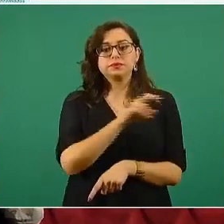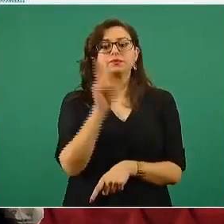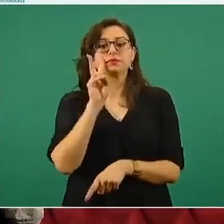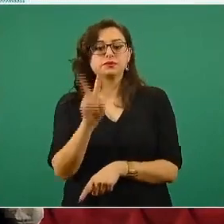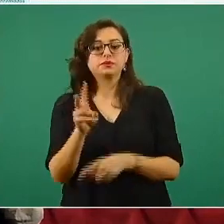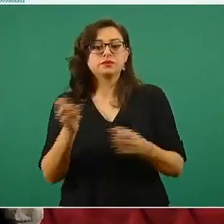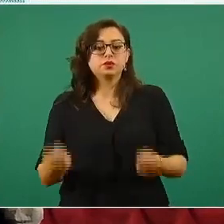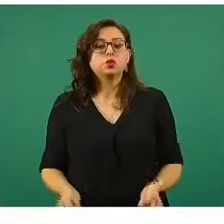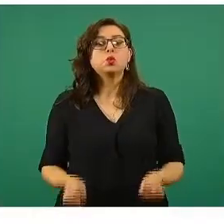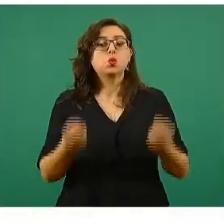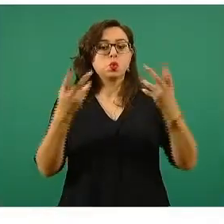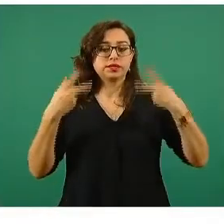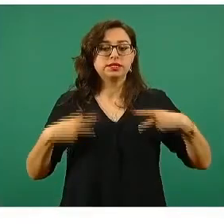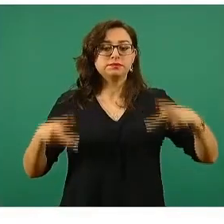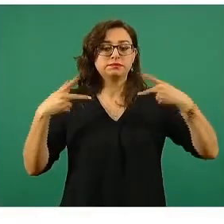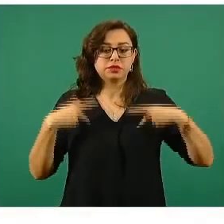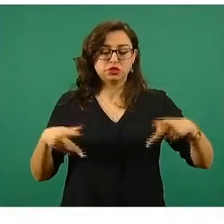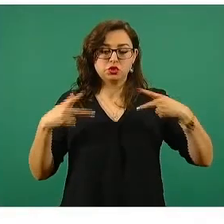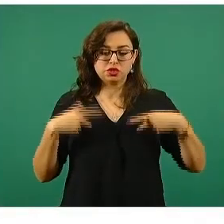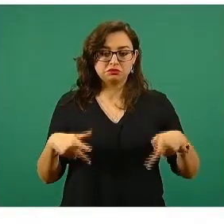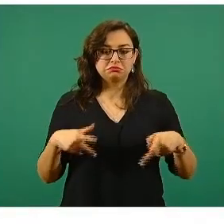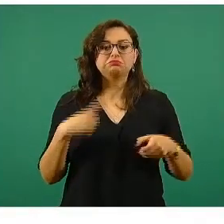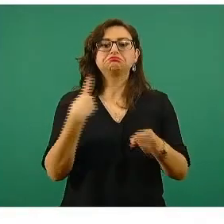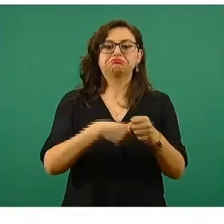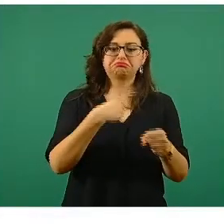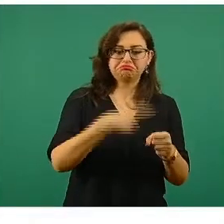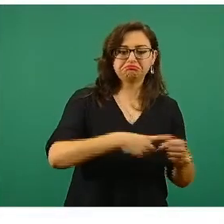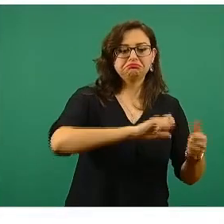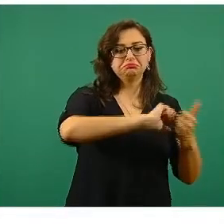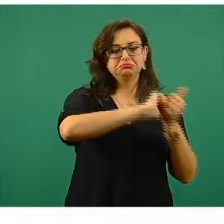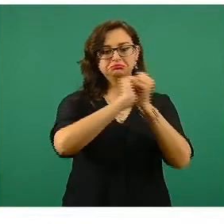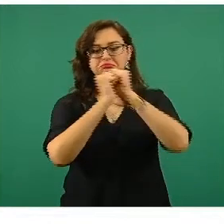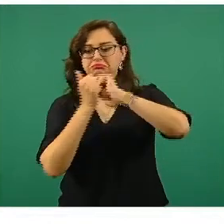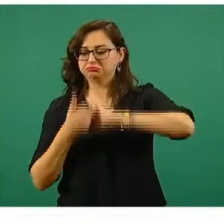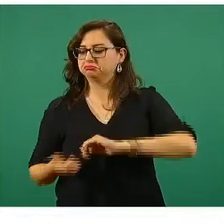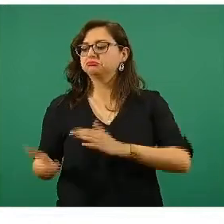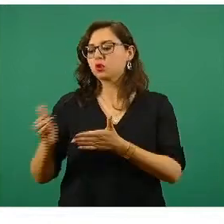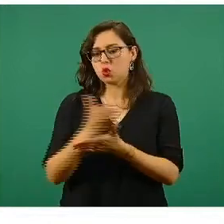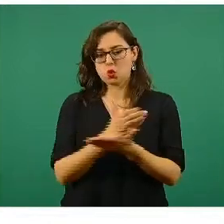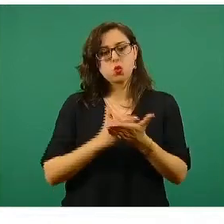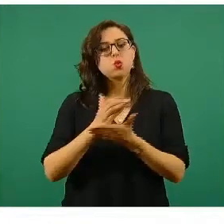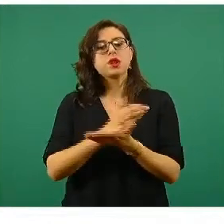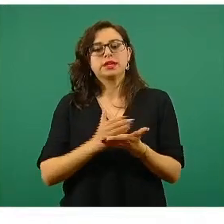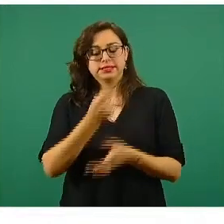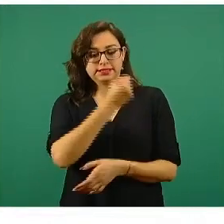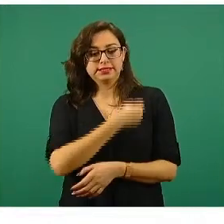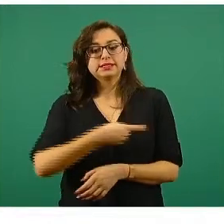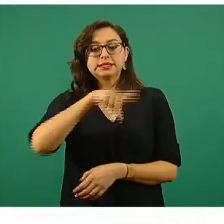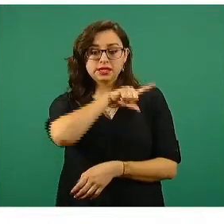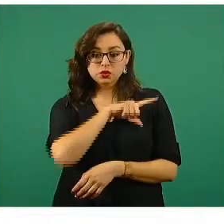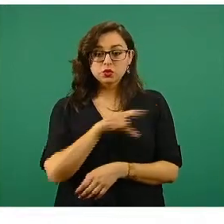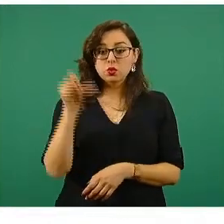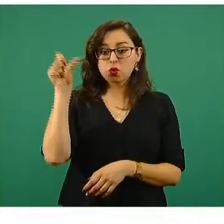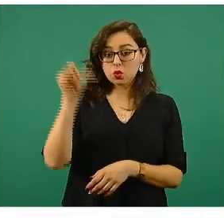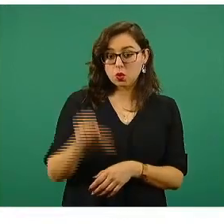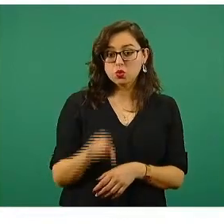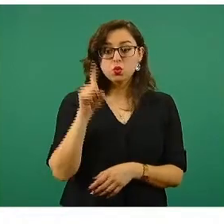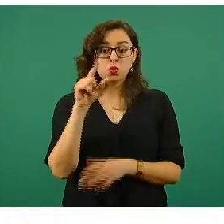la cantidad de personas que se continúa recuperando también de la COVID-19. Para el día de hoy